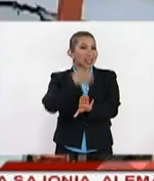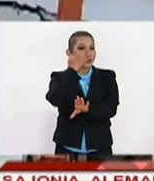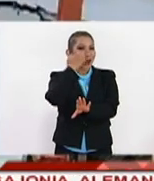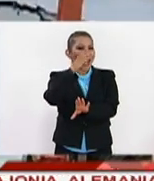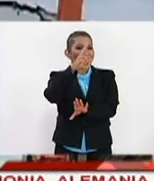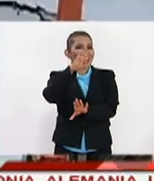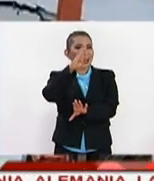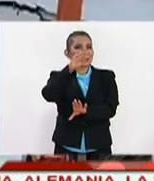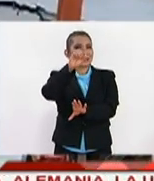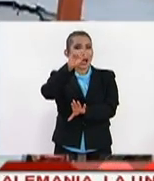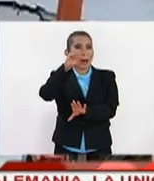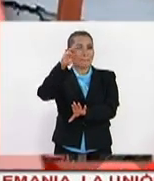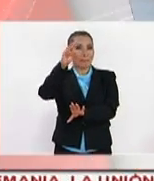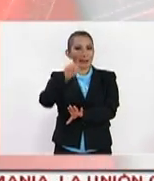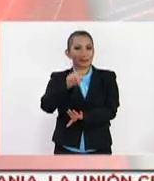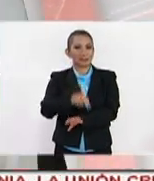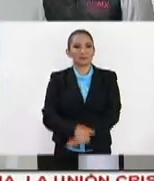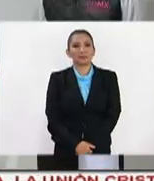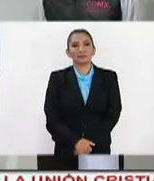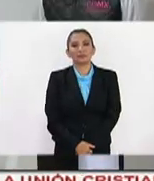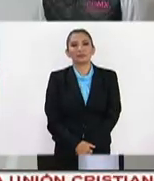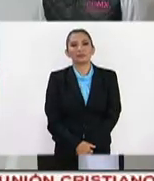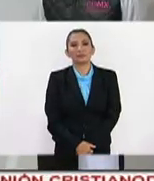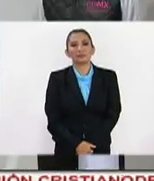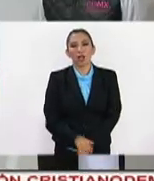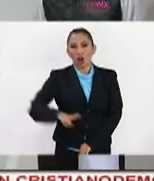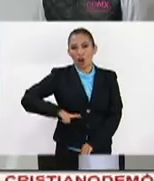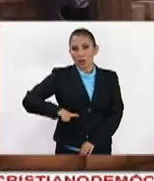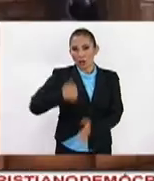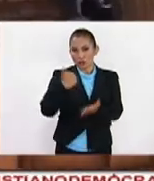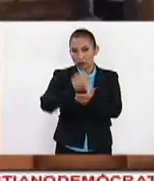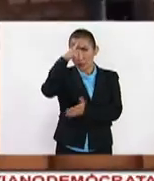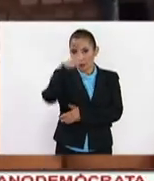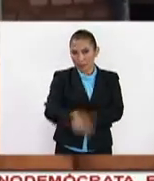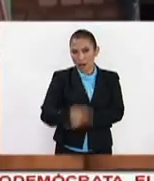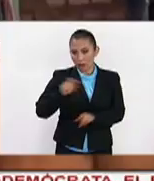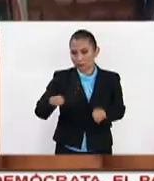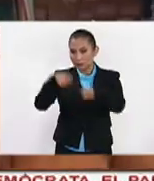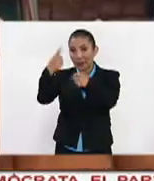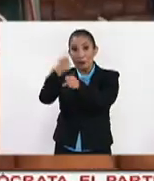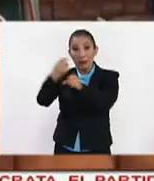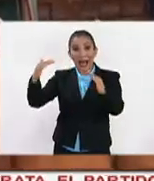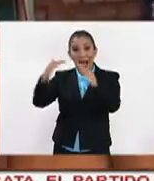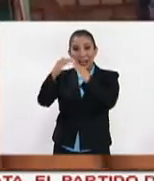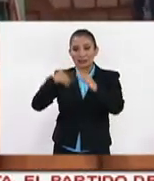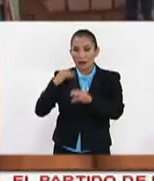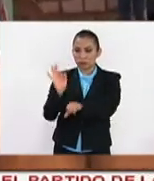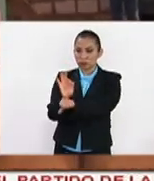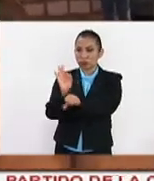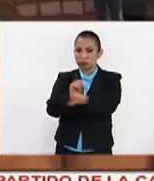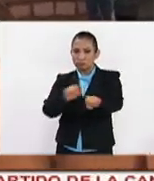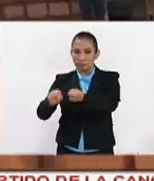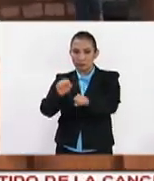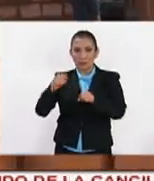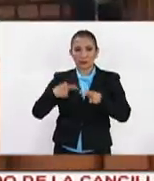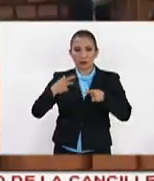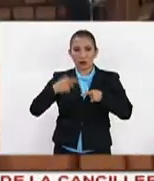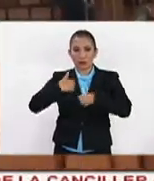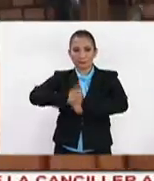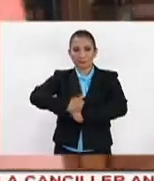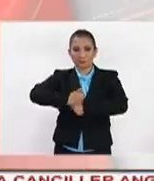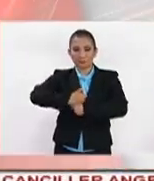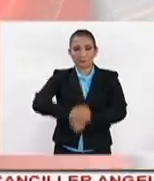colegio Enrique Rebsamen. El gobierno de la Ciudad de México entregó la primera casa antisísmica a